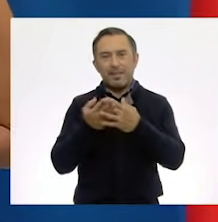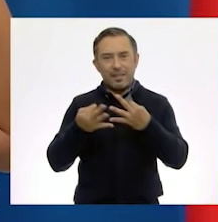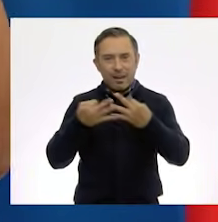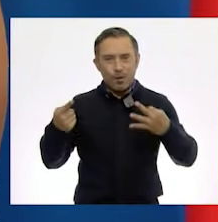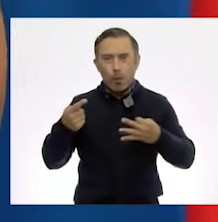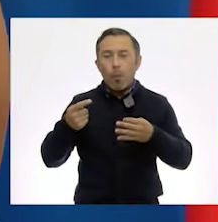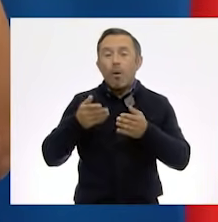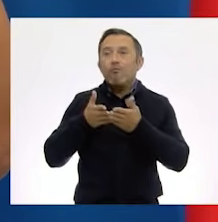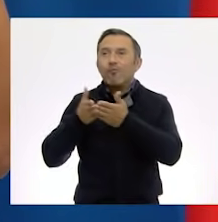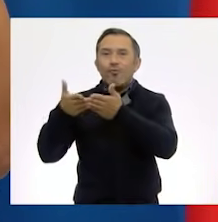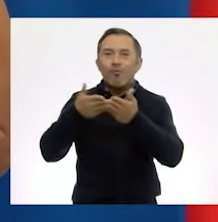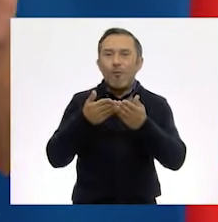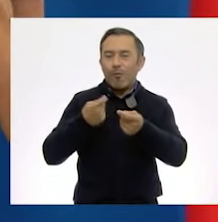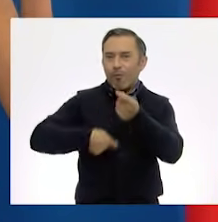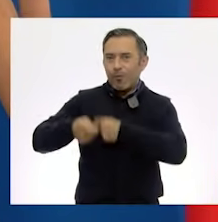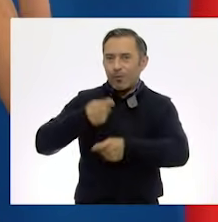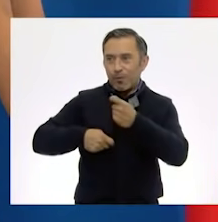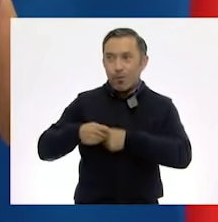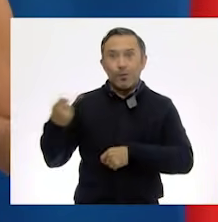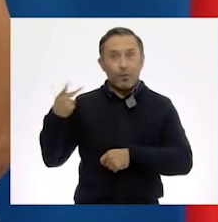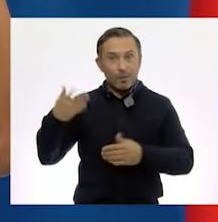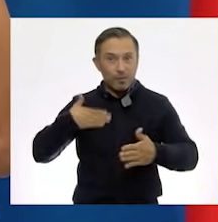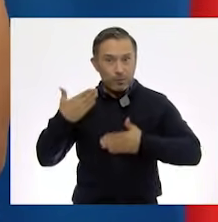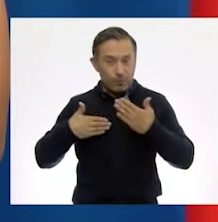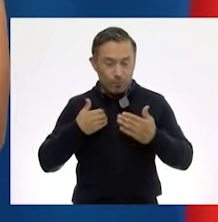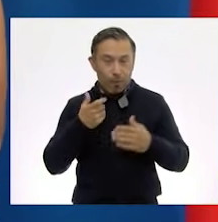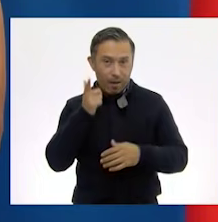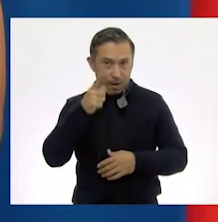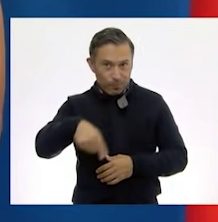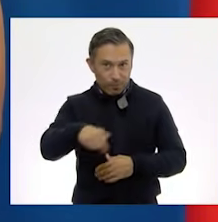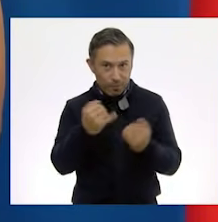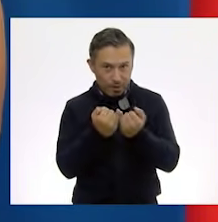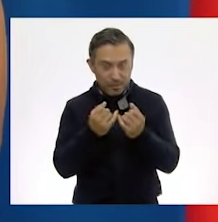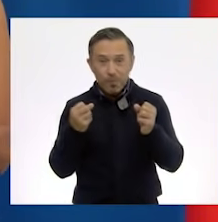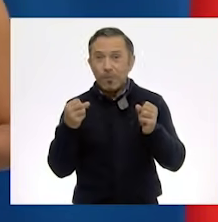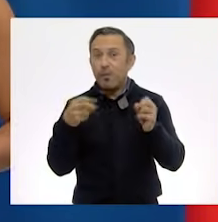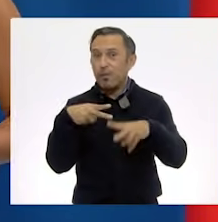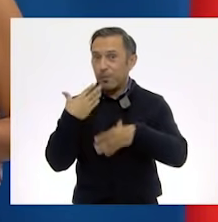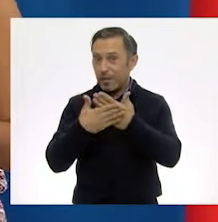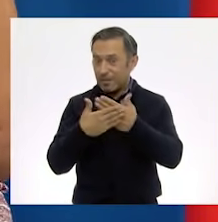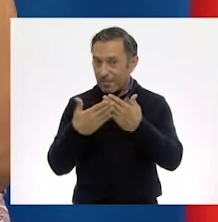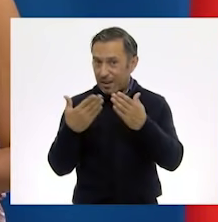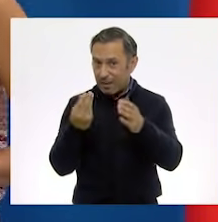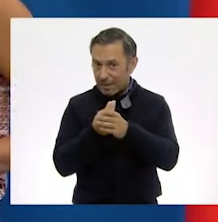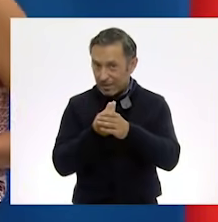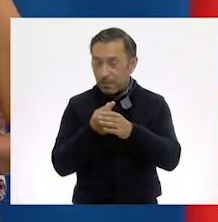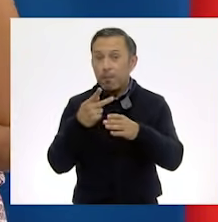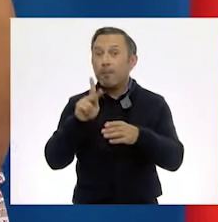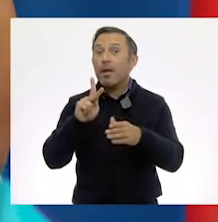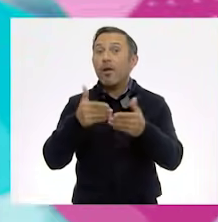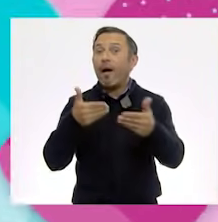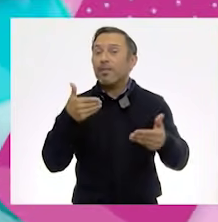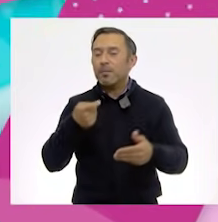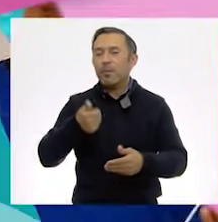disfrutado tanto como Vero y yo. Hasta la próxima. Pero antes, a movernos un poco.